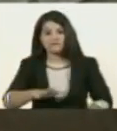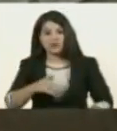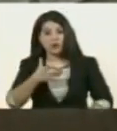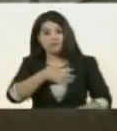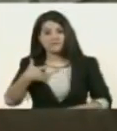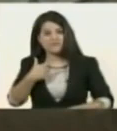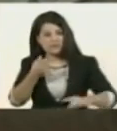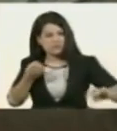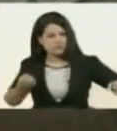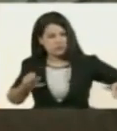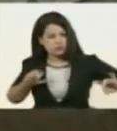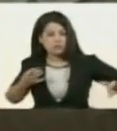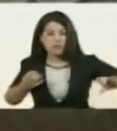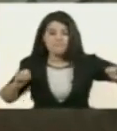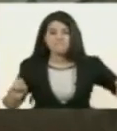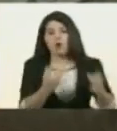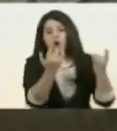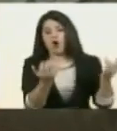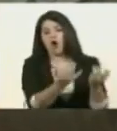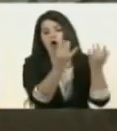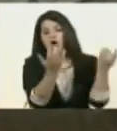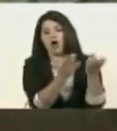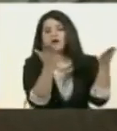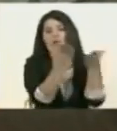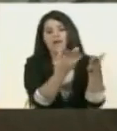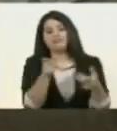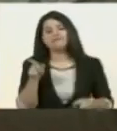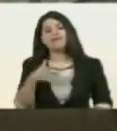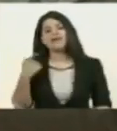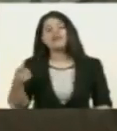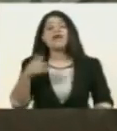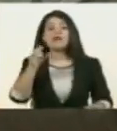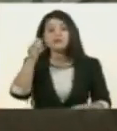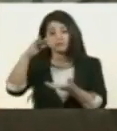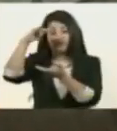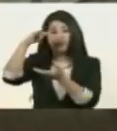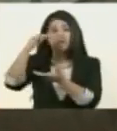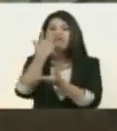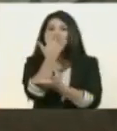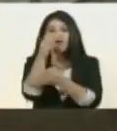quisieron quemar las instalaciones de la Unidad Educativa Nacional en la Iglesia de Francisco de Miranda con bombas molotov,